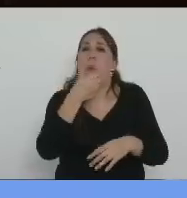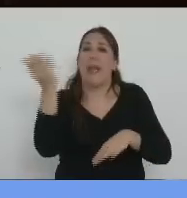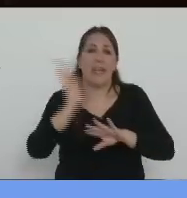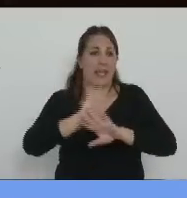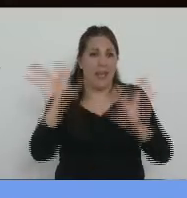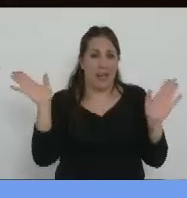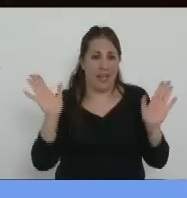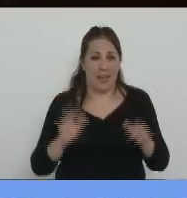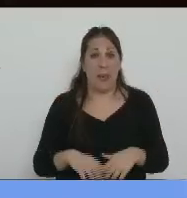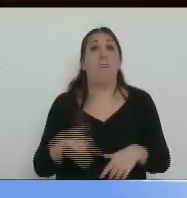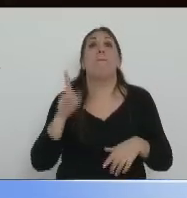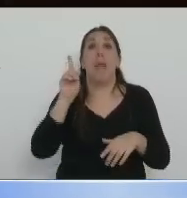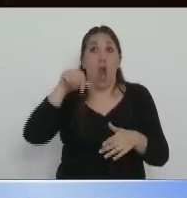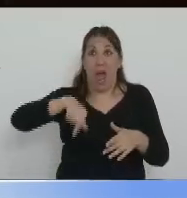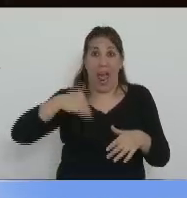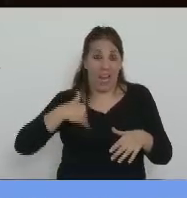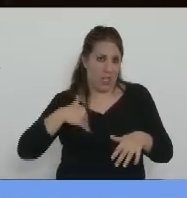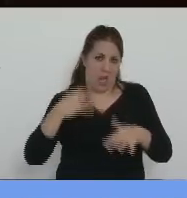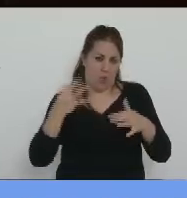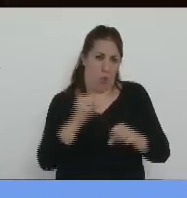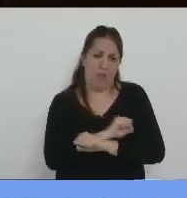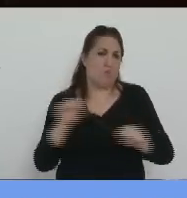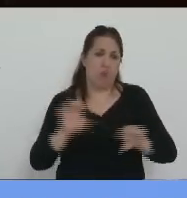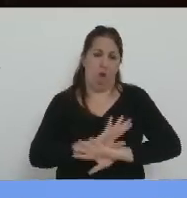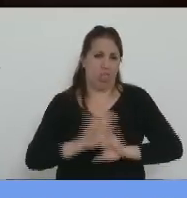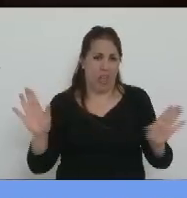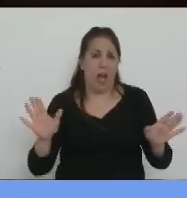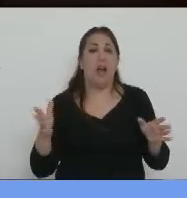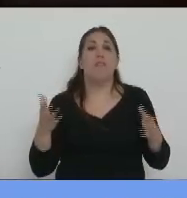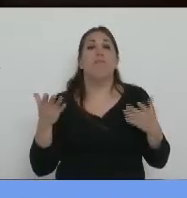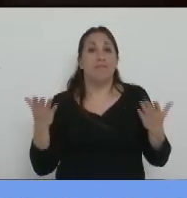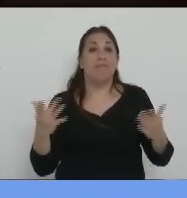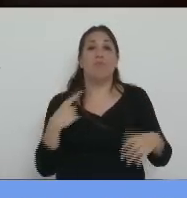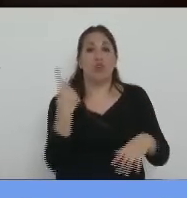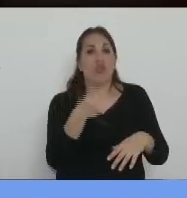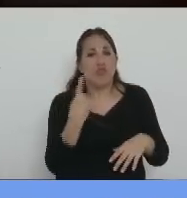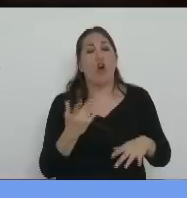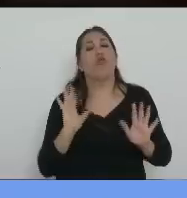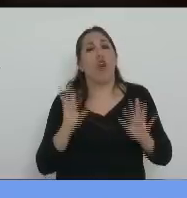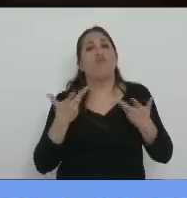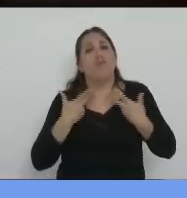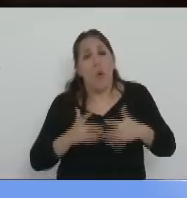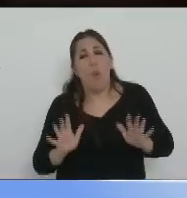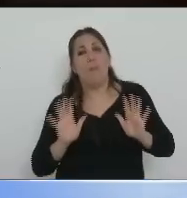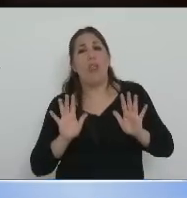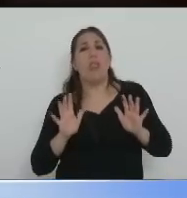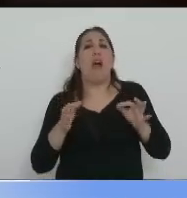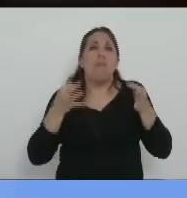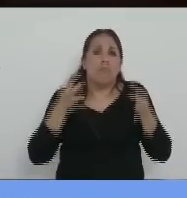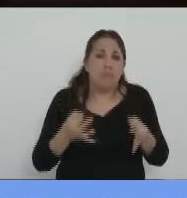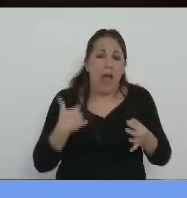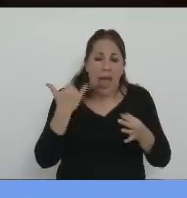país va explotar esta es la absoluta verdad entonces nosotros con humildad con compromiso